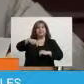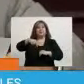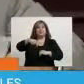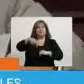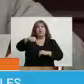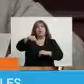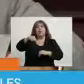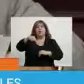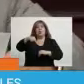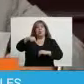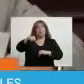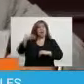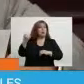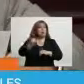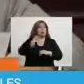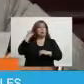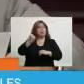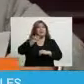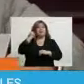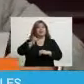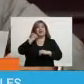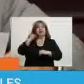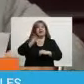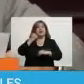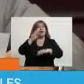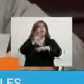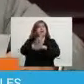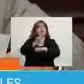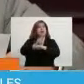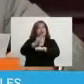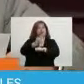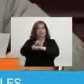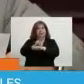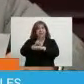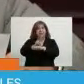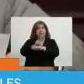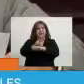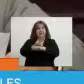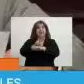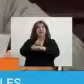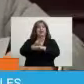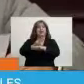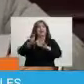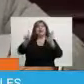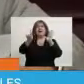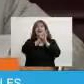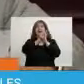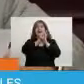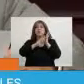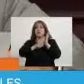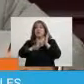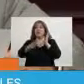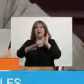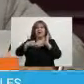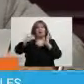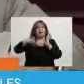una iniciativa importante en materia de seguridad. Se trata de una nueva ley que